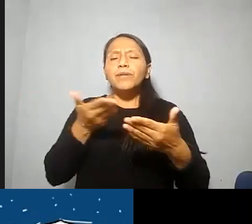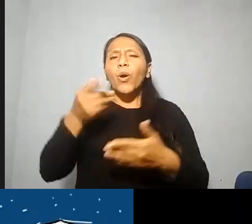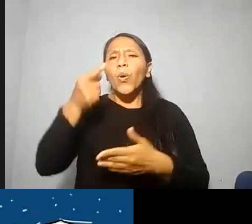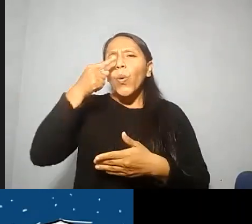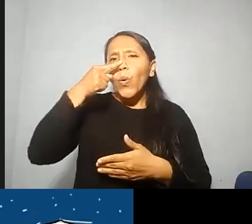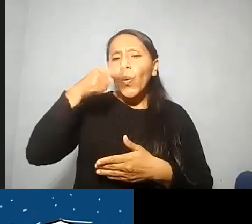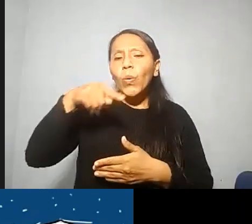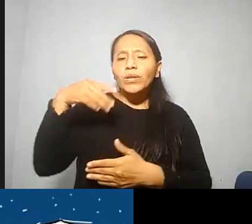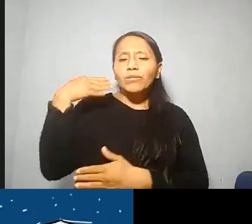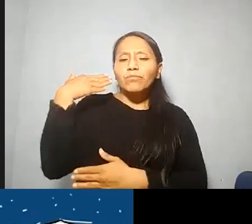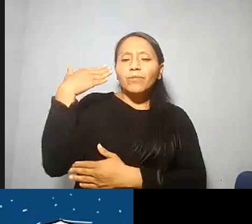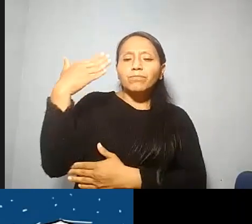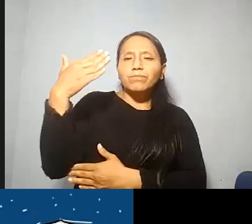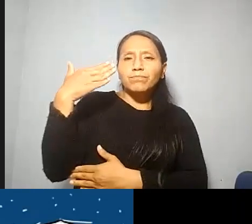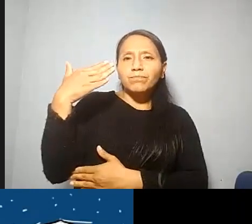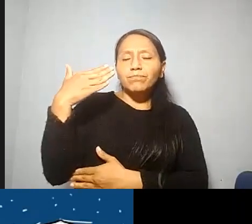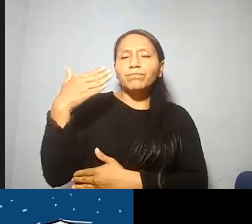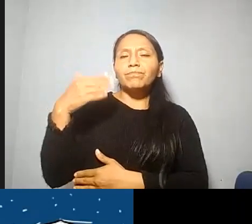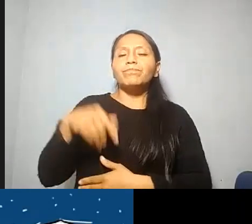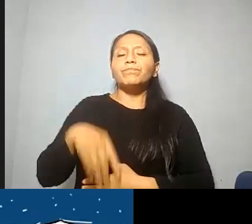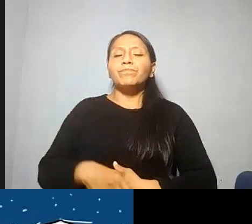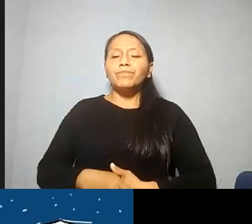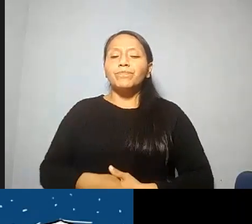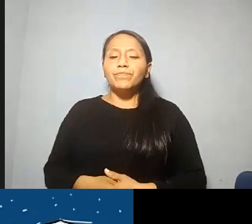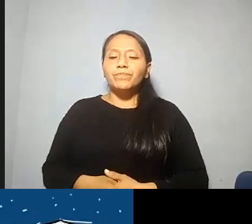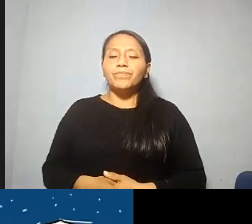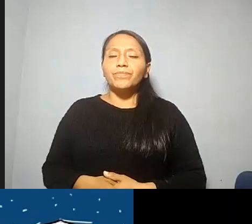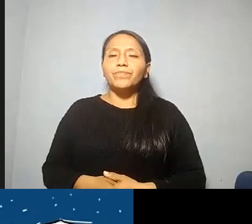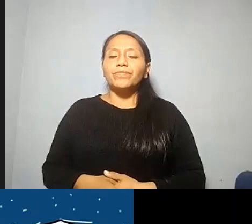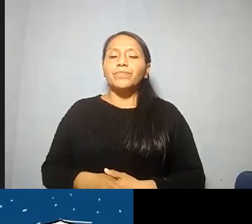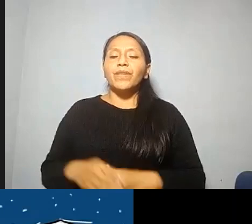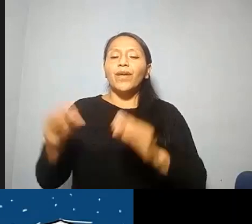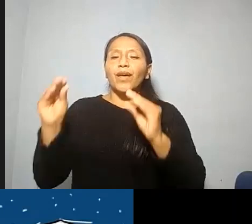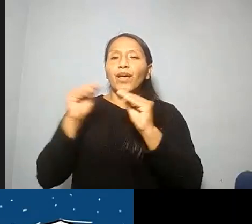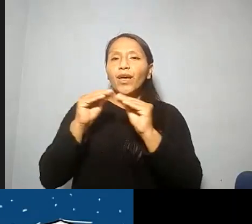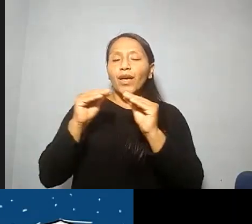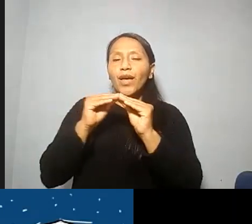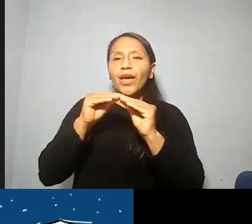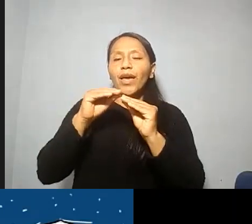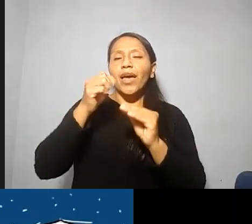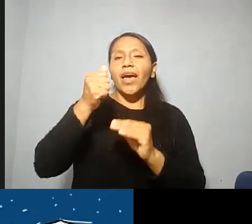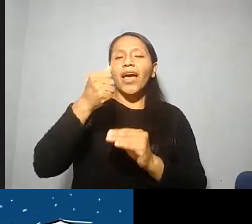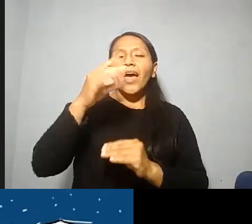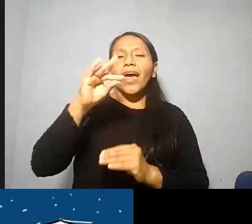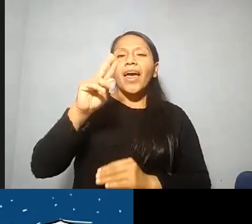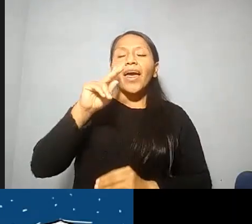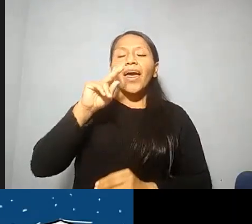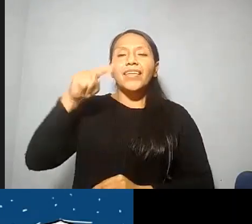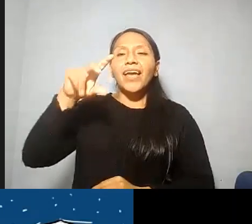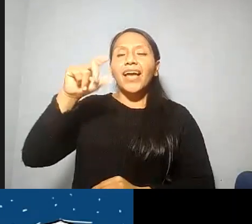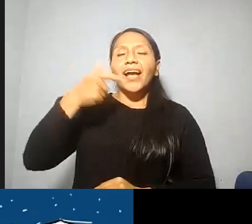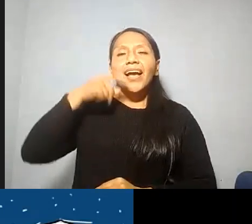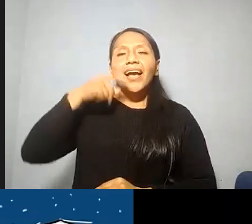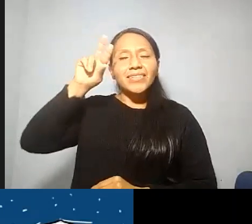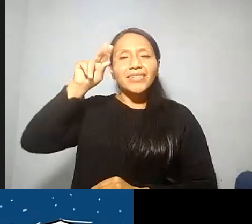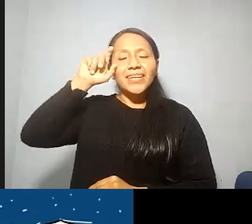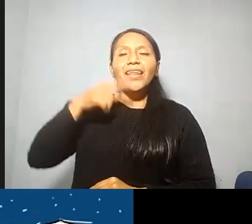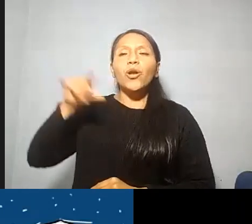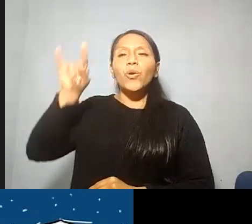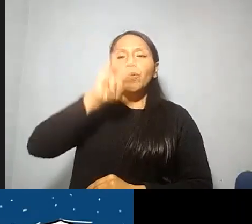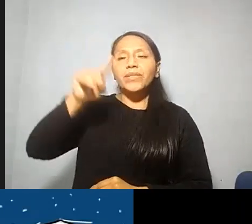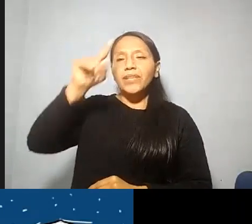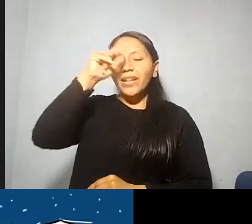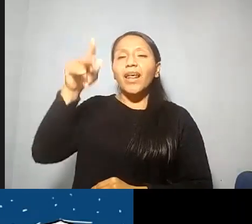ponente del día de hoy, al compañero Adrián Cáceres, de la Universidad Nacional de